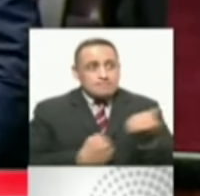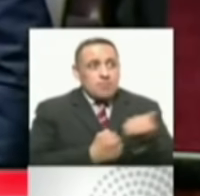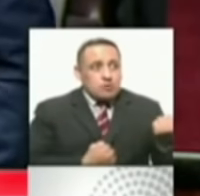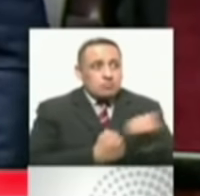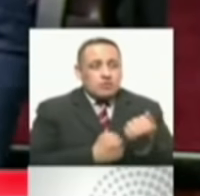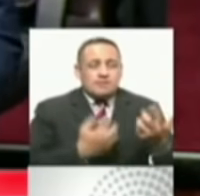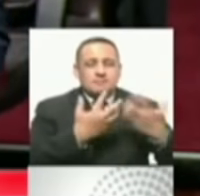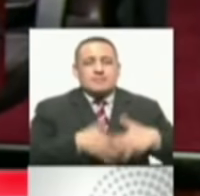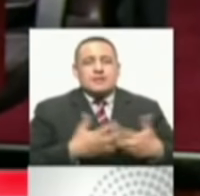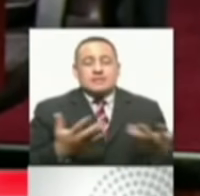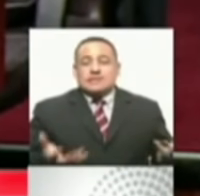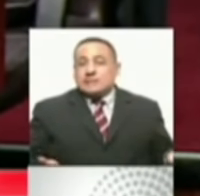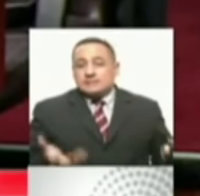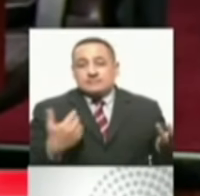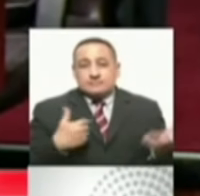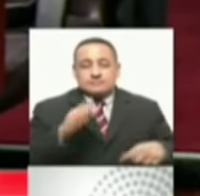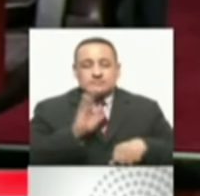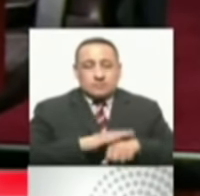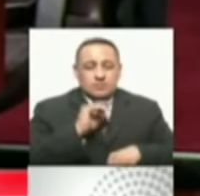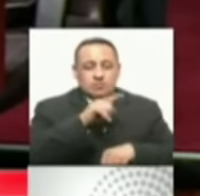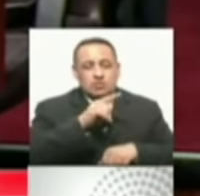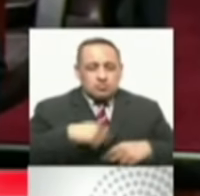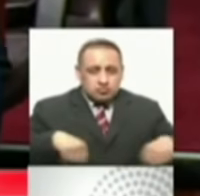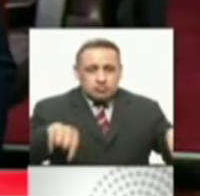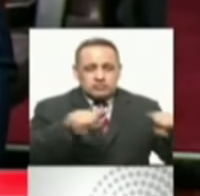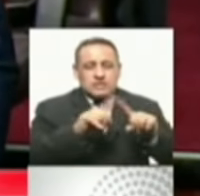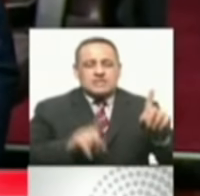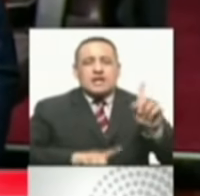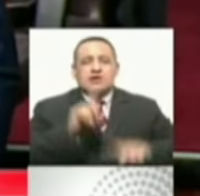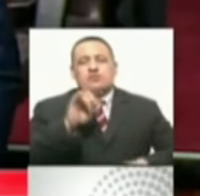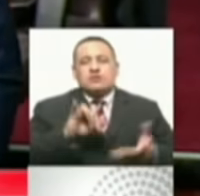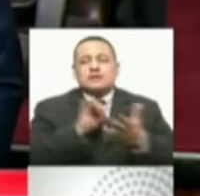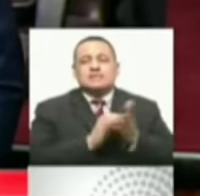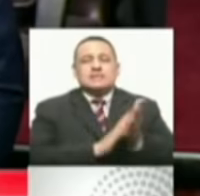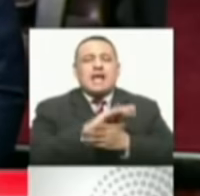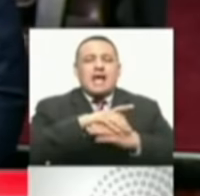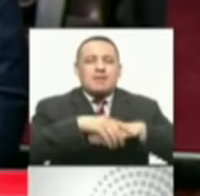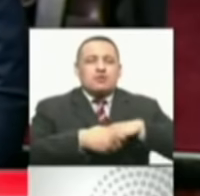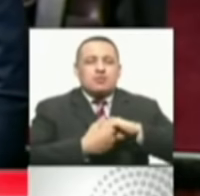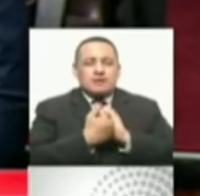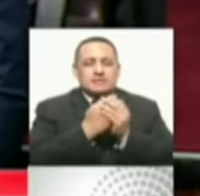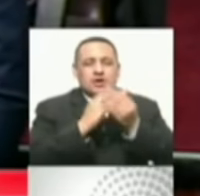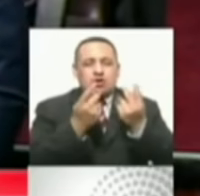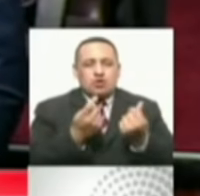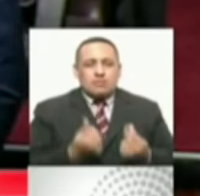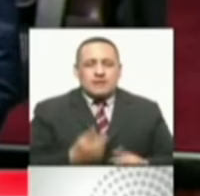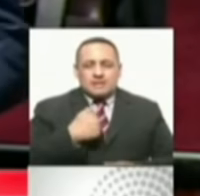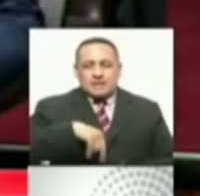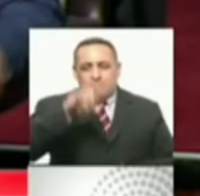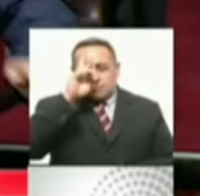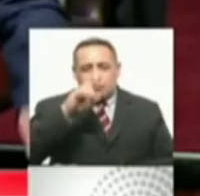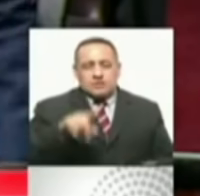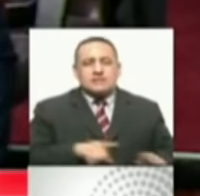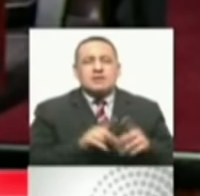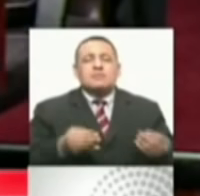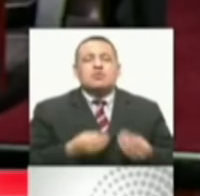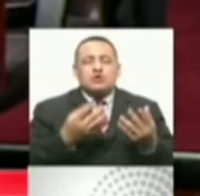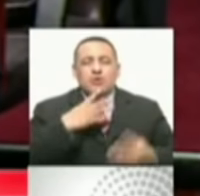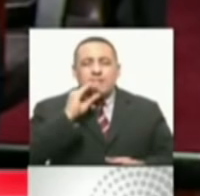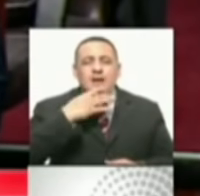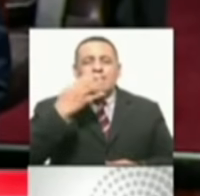decir, ¿no?, que la bancada de Perú Libre es un conjunto de terroristas cuando lamentablemente eso es totalmente falso, ¿no?